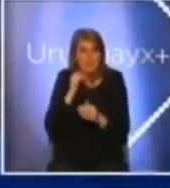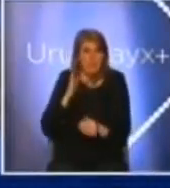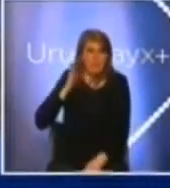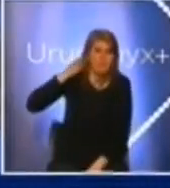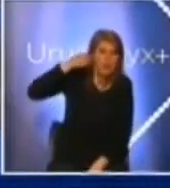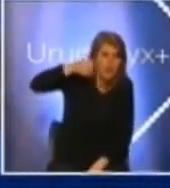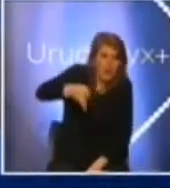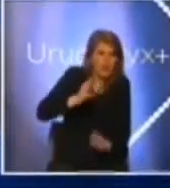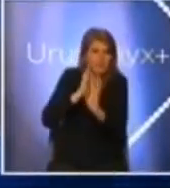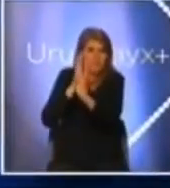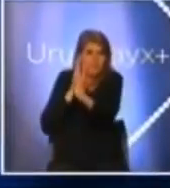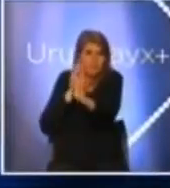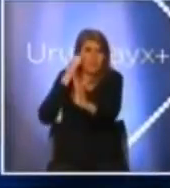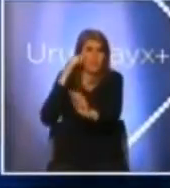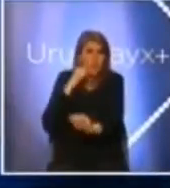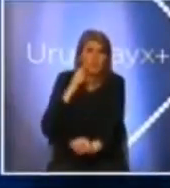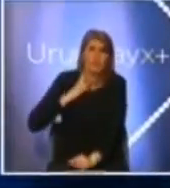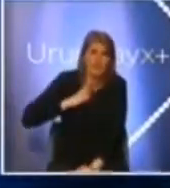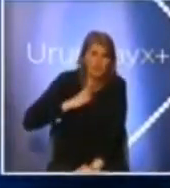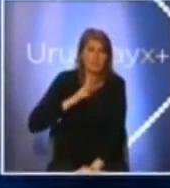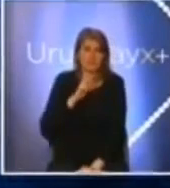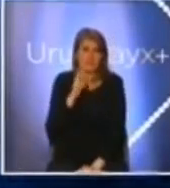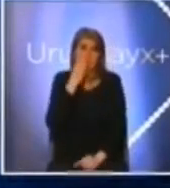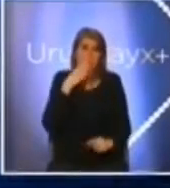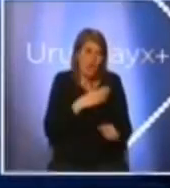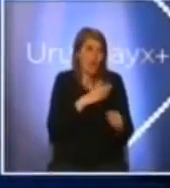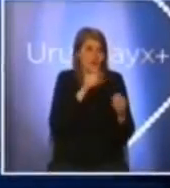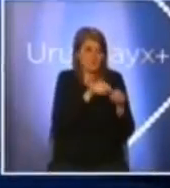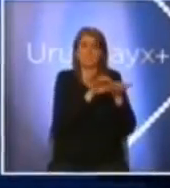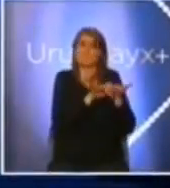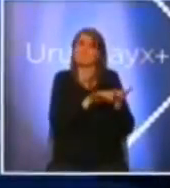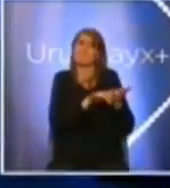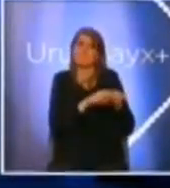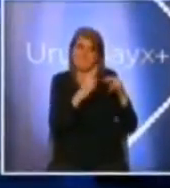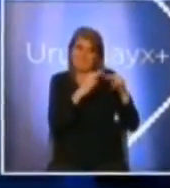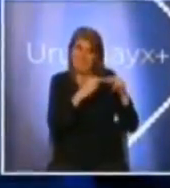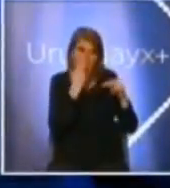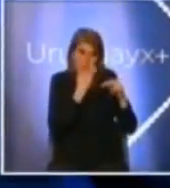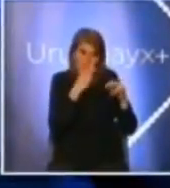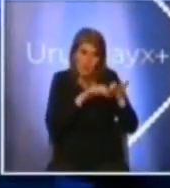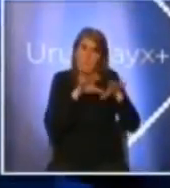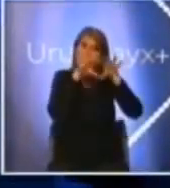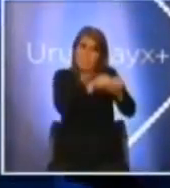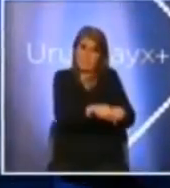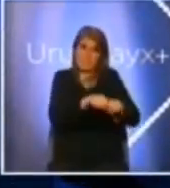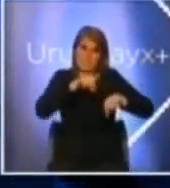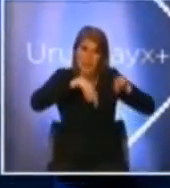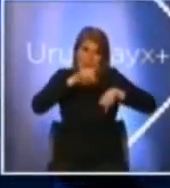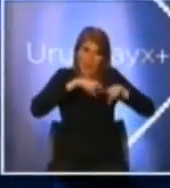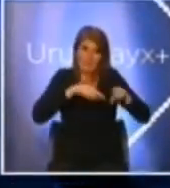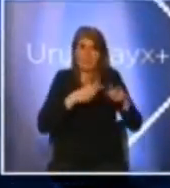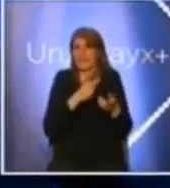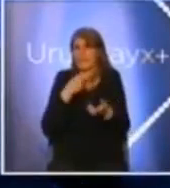su totalidad y cuando corresponda, abonar en forma digital antes del 2020 a través de